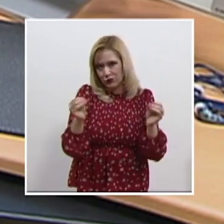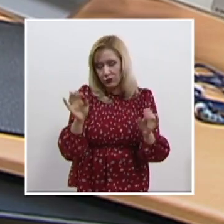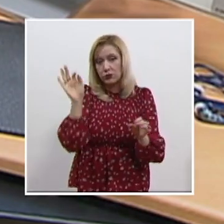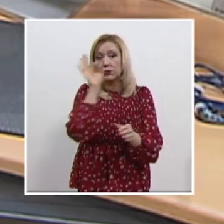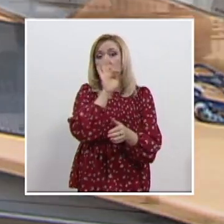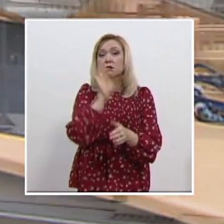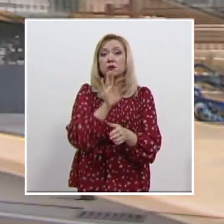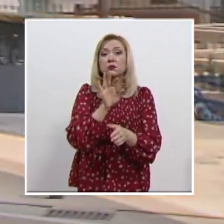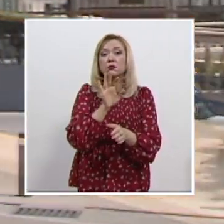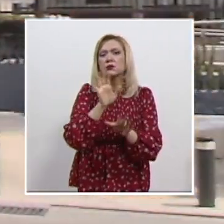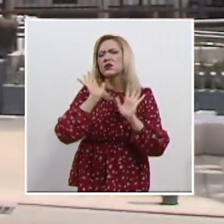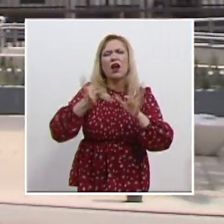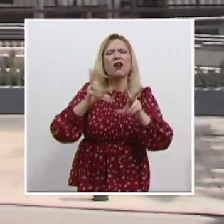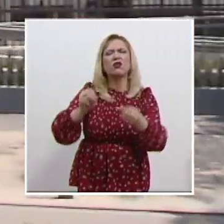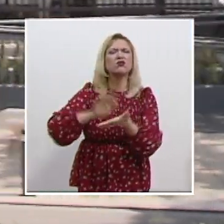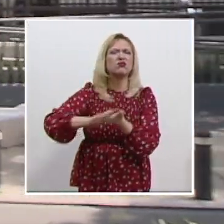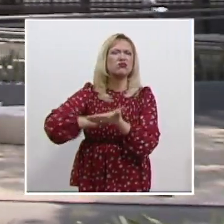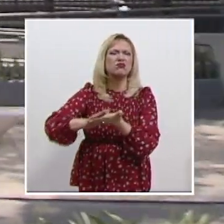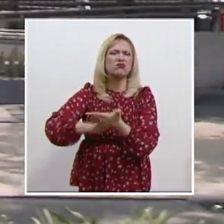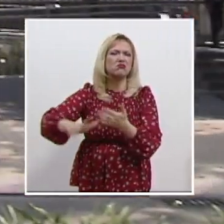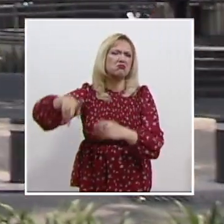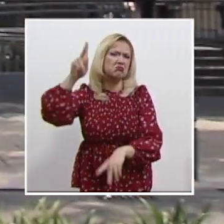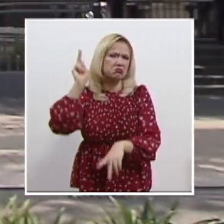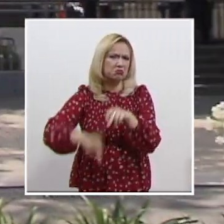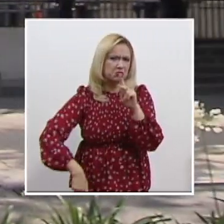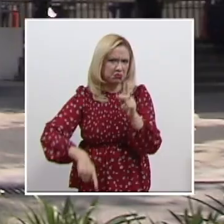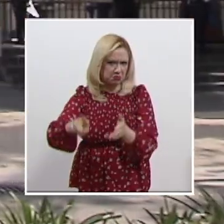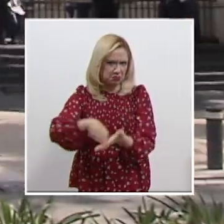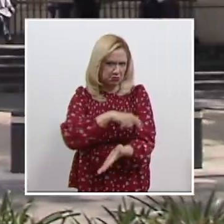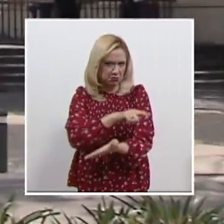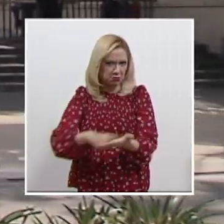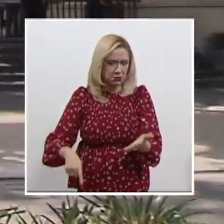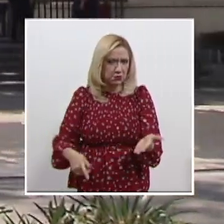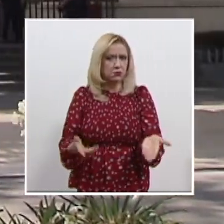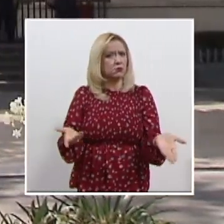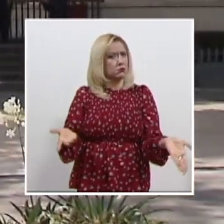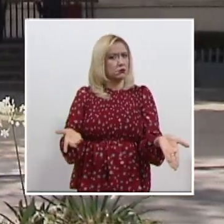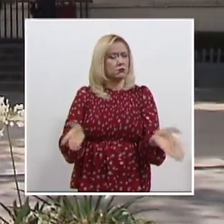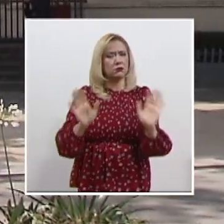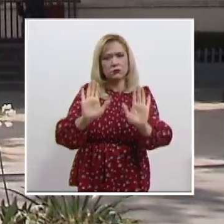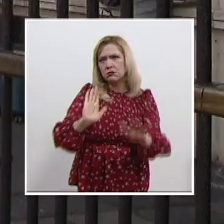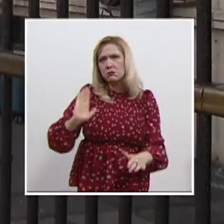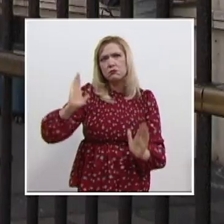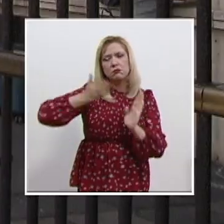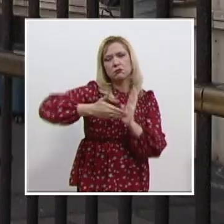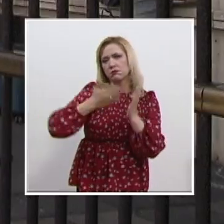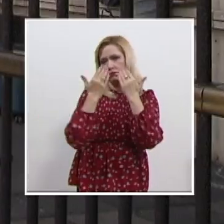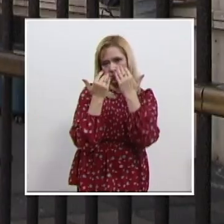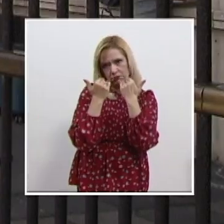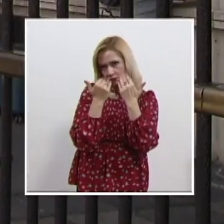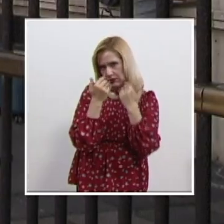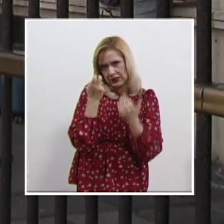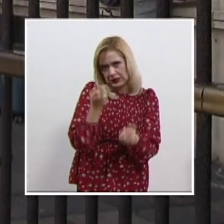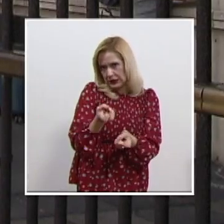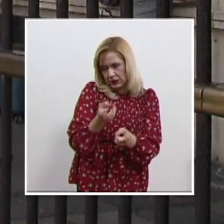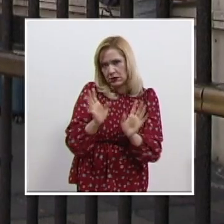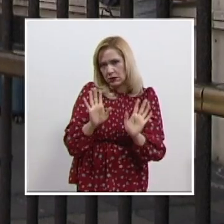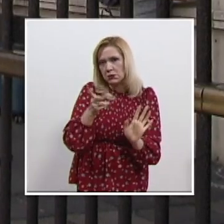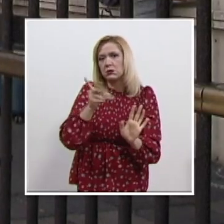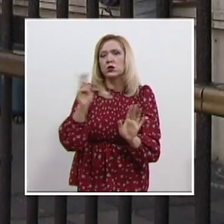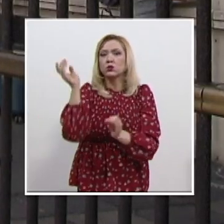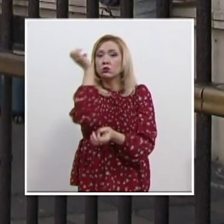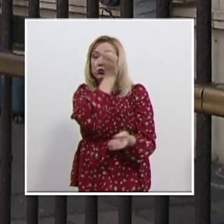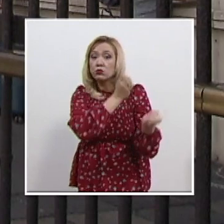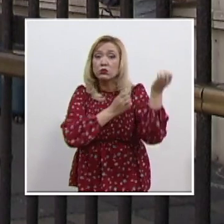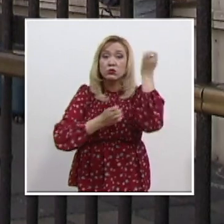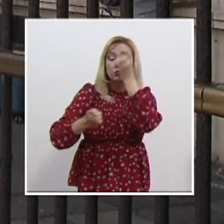adeudo fiscal y los supuestos de interrupción o suspensión del plazo no constituyen sanciones, por lo que no es factible analizarles a la